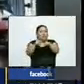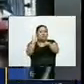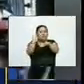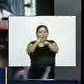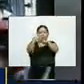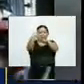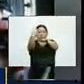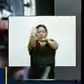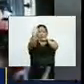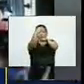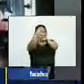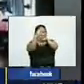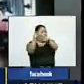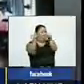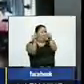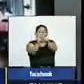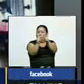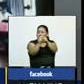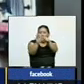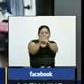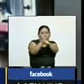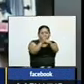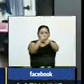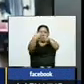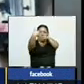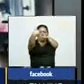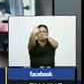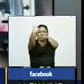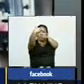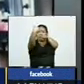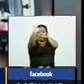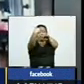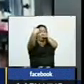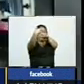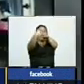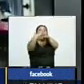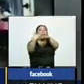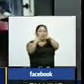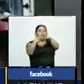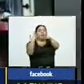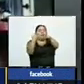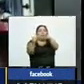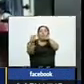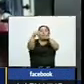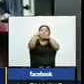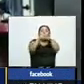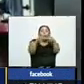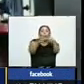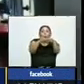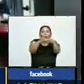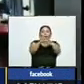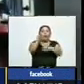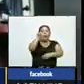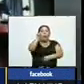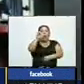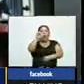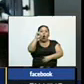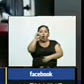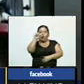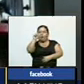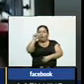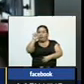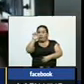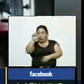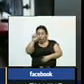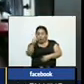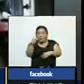registrado de principio a fin en el sistema de videovigilancia que tienen las unidades de la cooperativa a coste de RL.